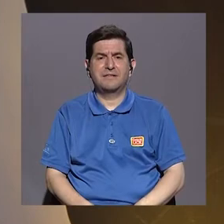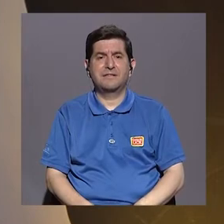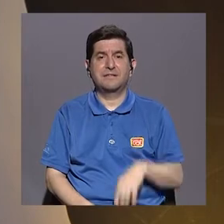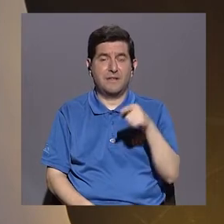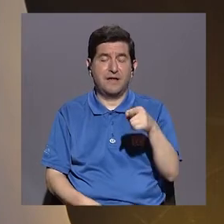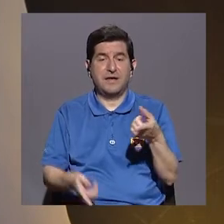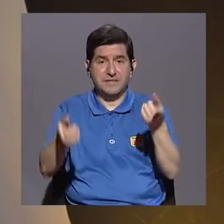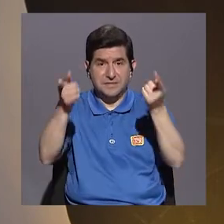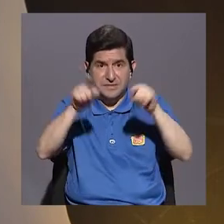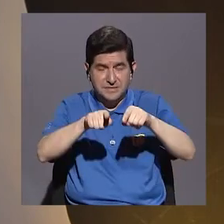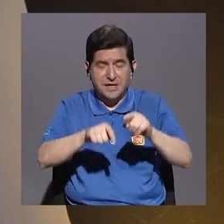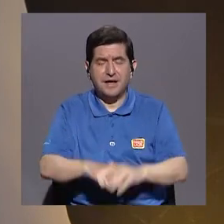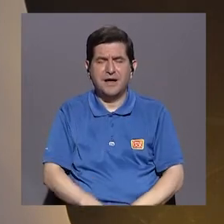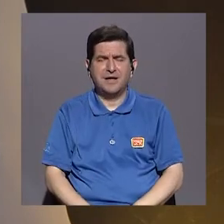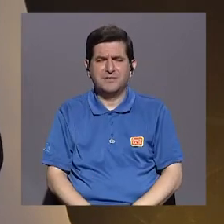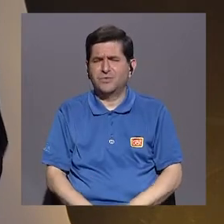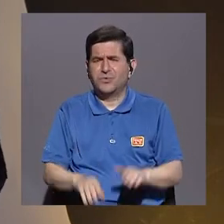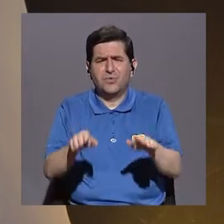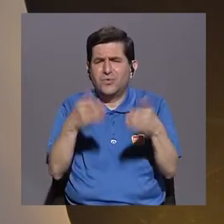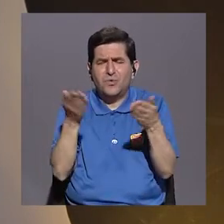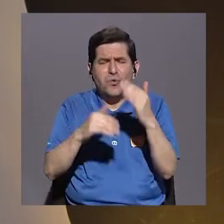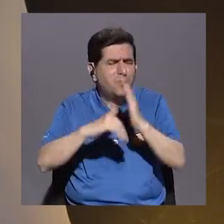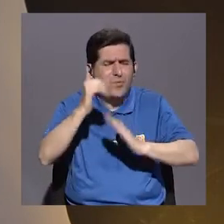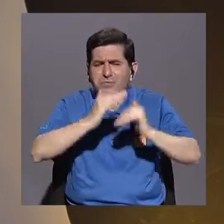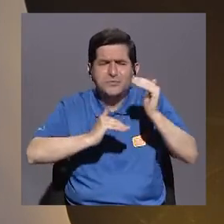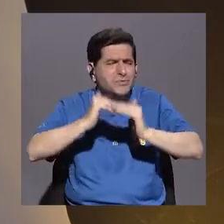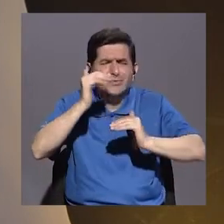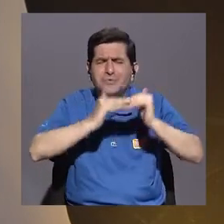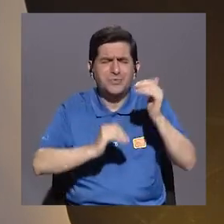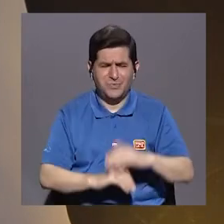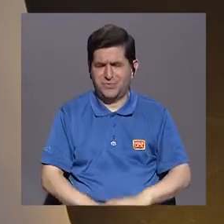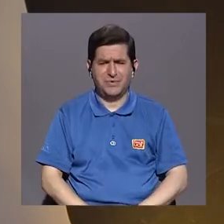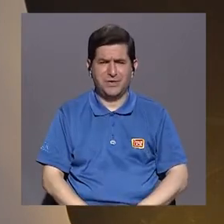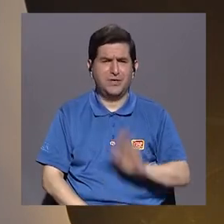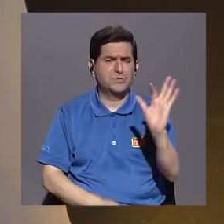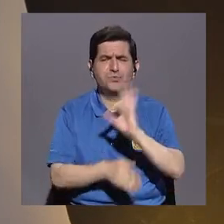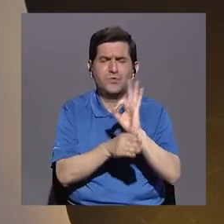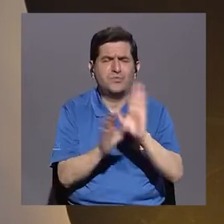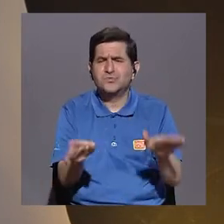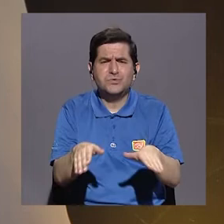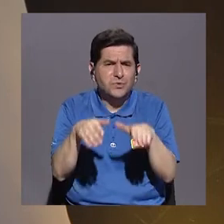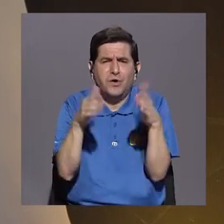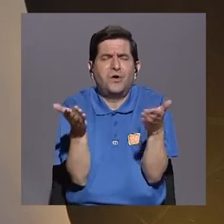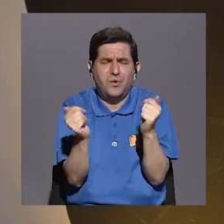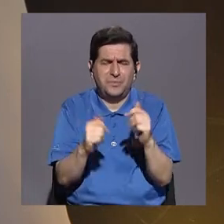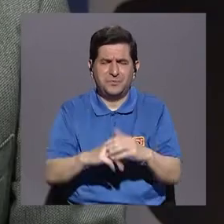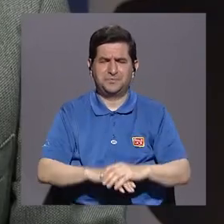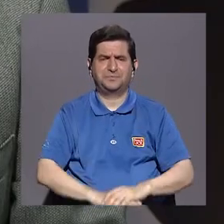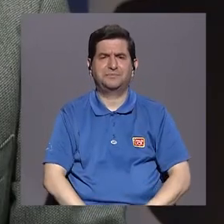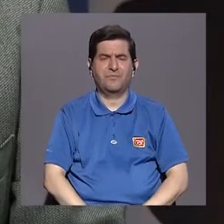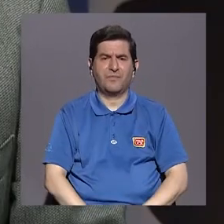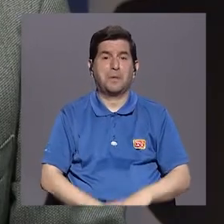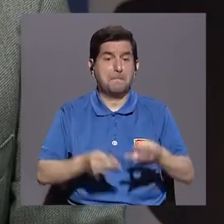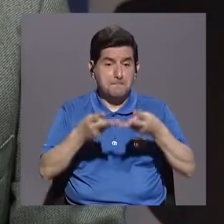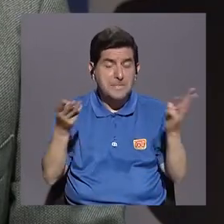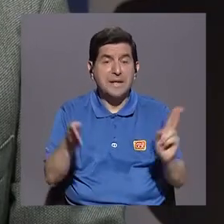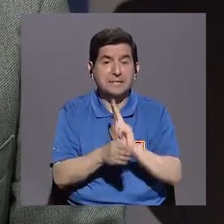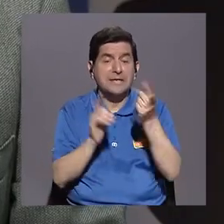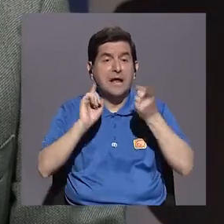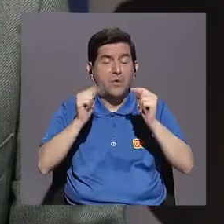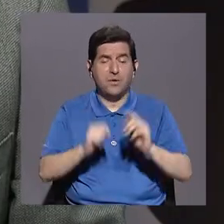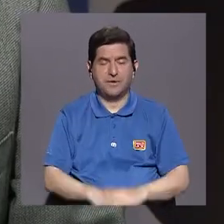field y cómo es su construcción y cómo es su funcionamiento y qué materiales se utilizan